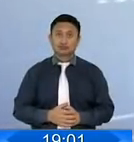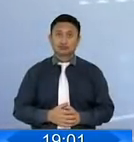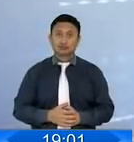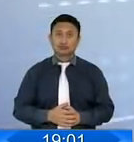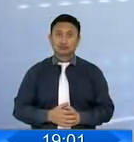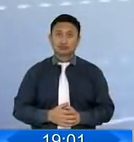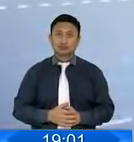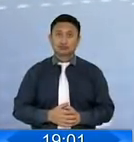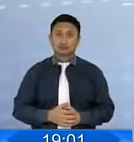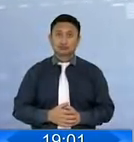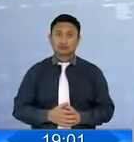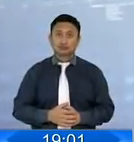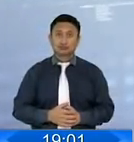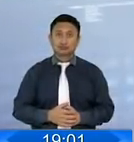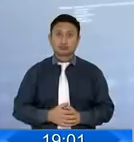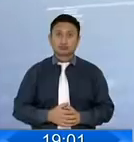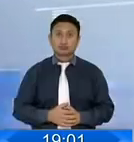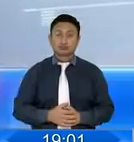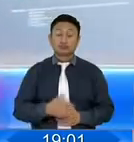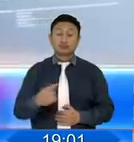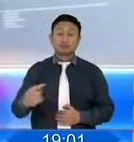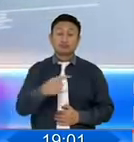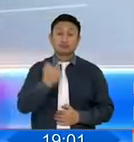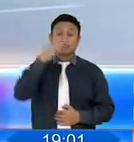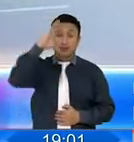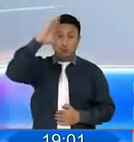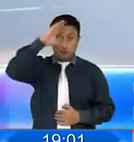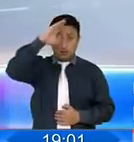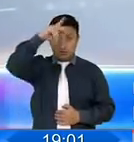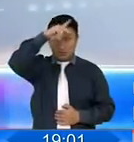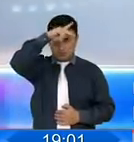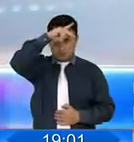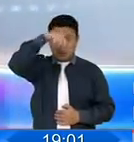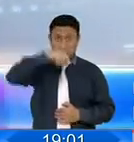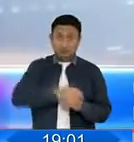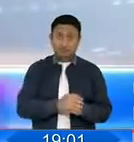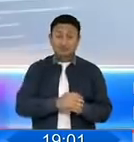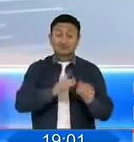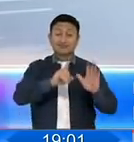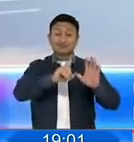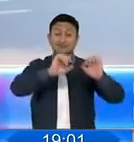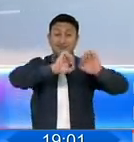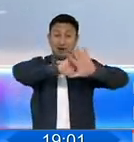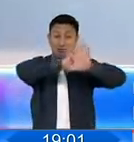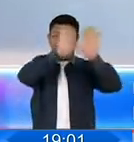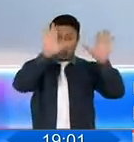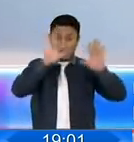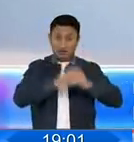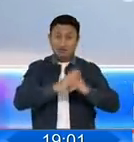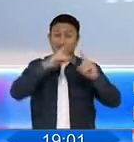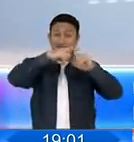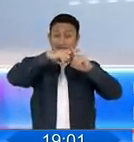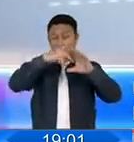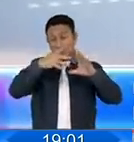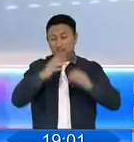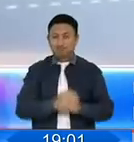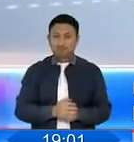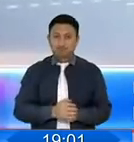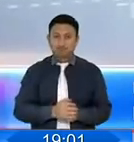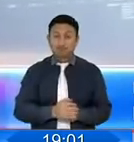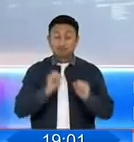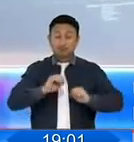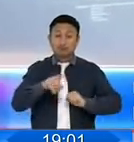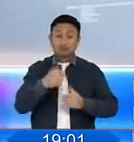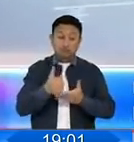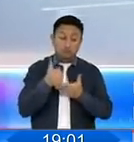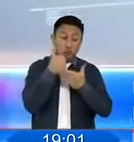con bomberos, hay una avioneta que se ha caído. Según la policía peruana, el impacto ocurrió a las 6 de la mañana con 30 minutos y lo primero que hicieron fue darle los primeros auxilios